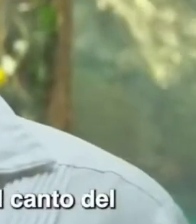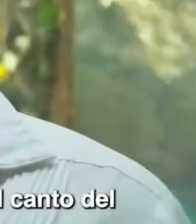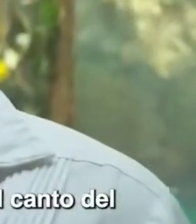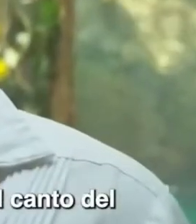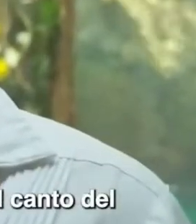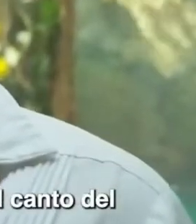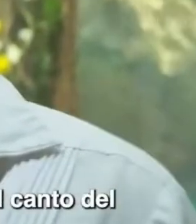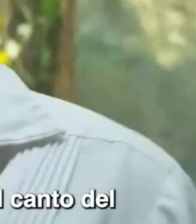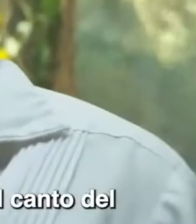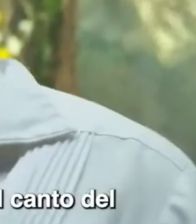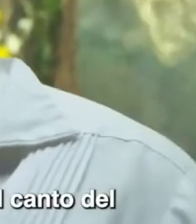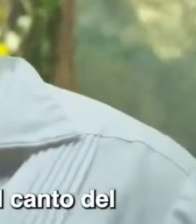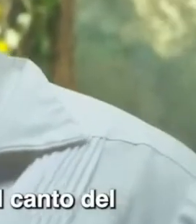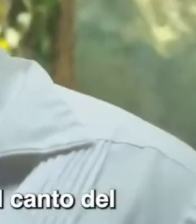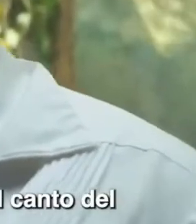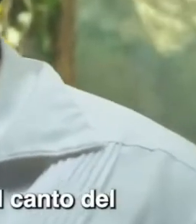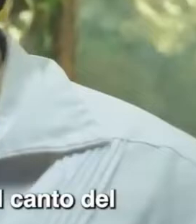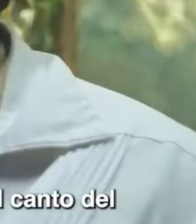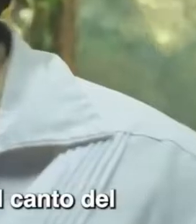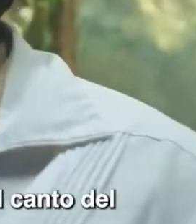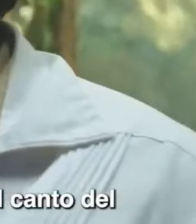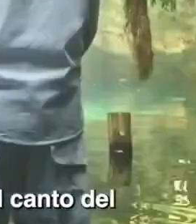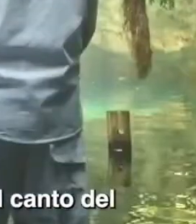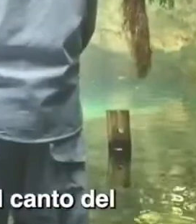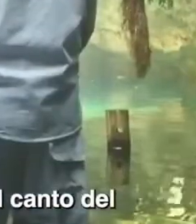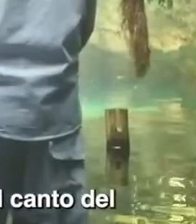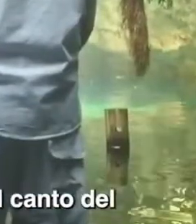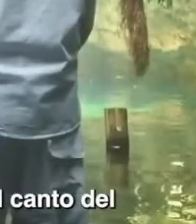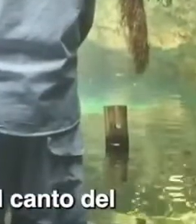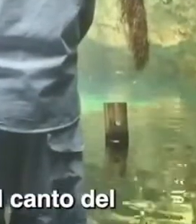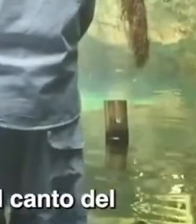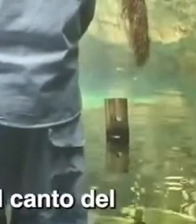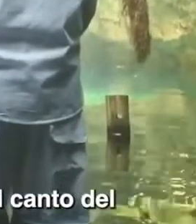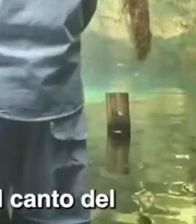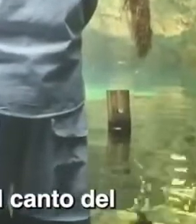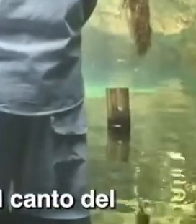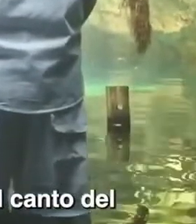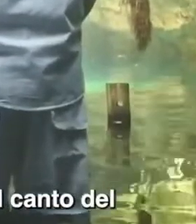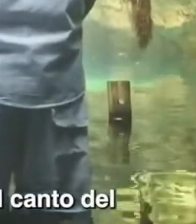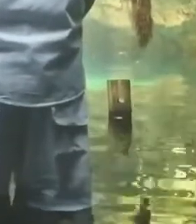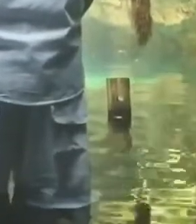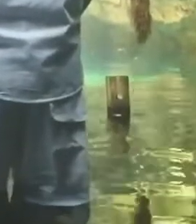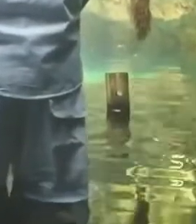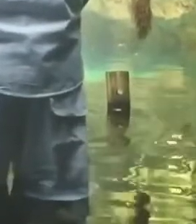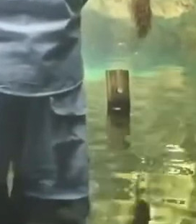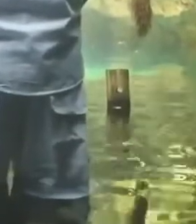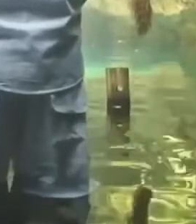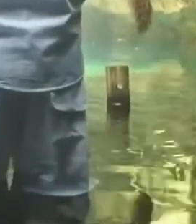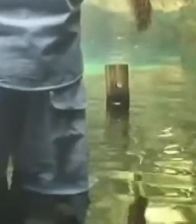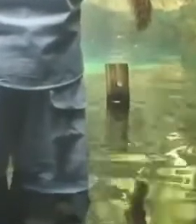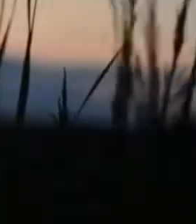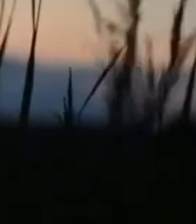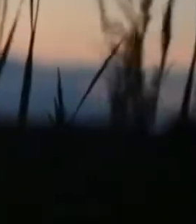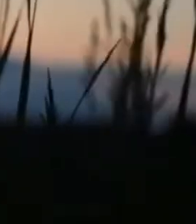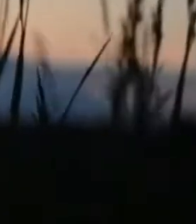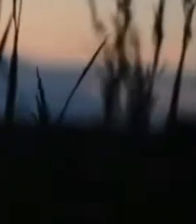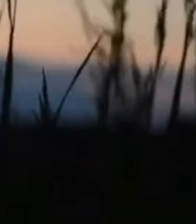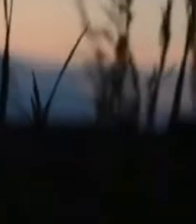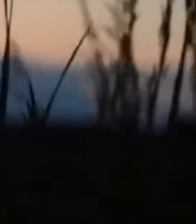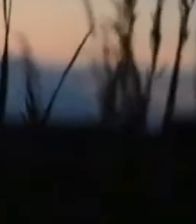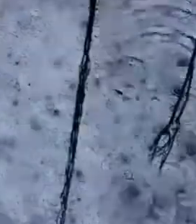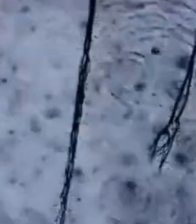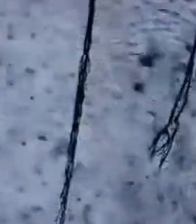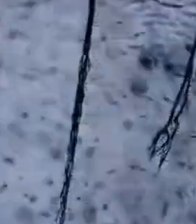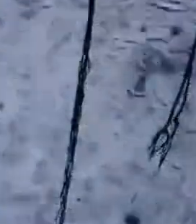Para nosotros, una mirada puede ser medicina. El canto del pájaro puede ser medicina. El viento es medicina.